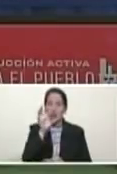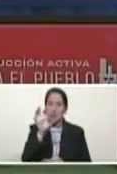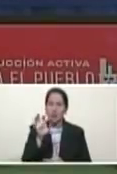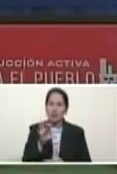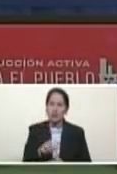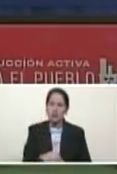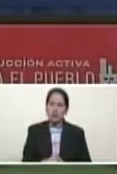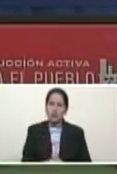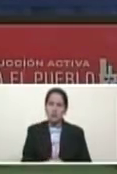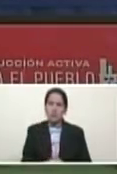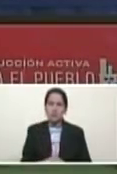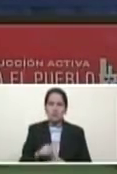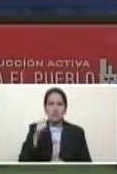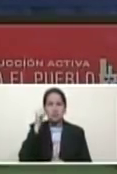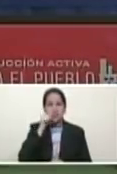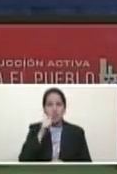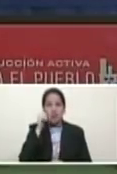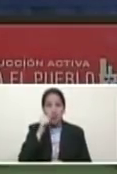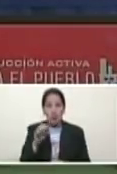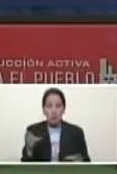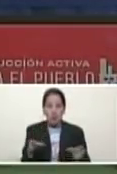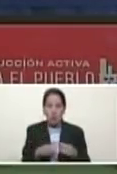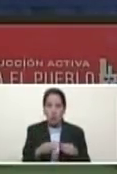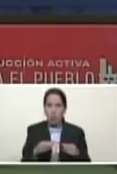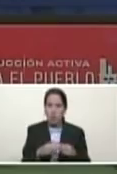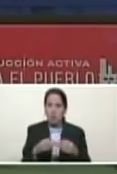El sábado estuve reunido con los cadetes